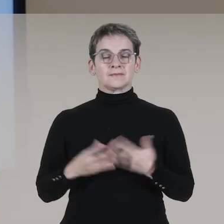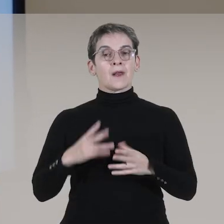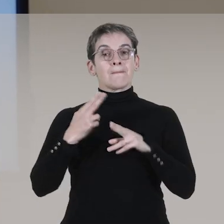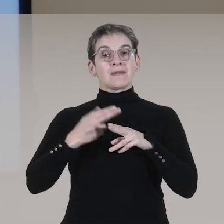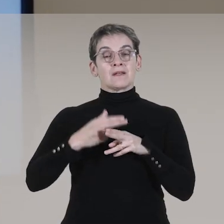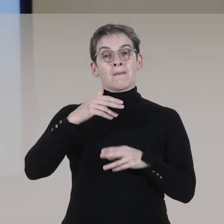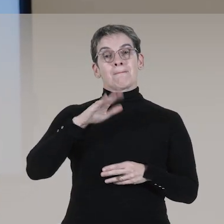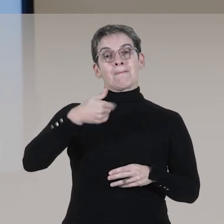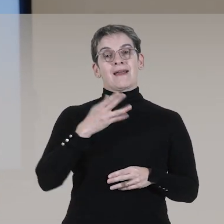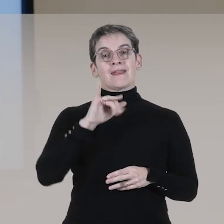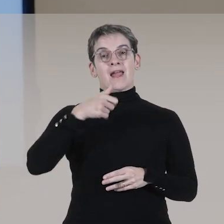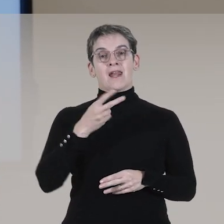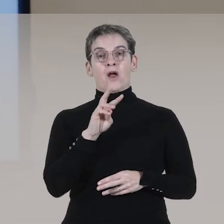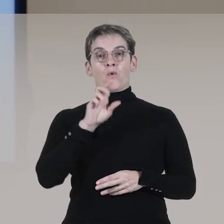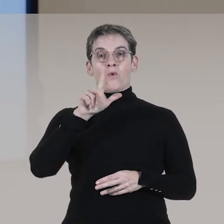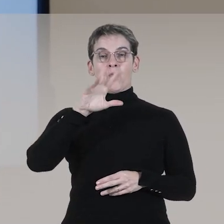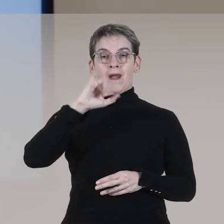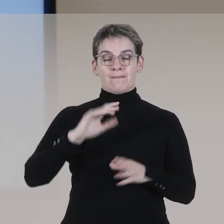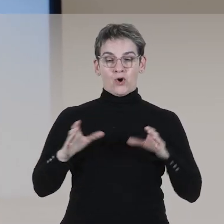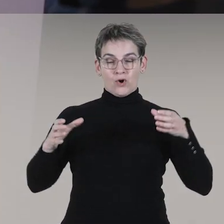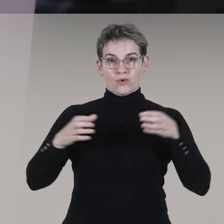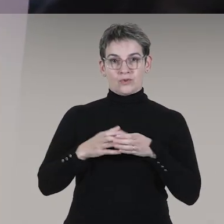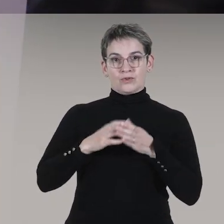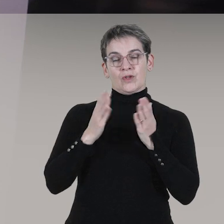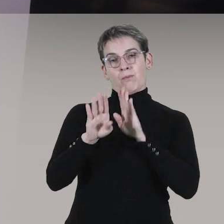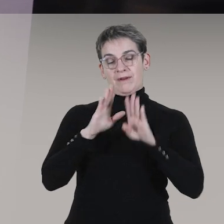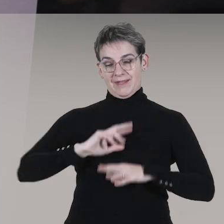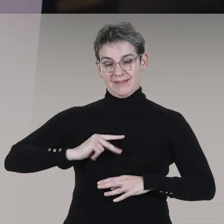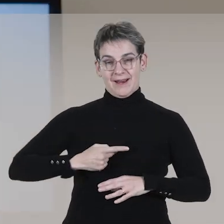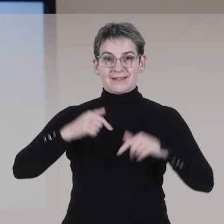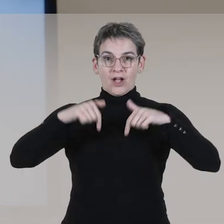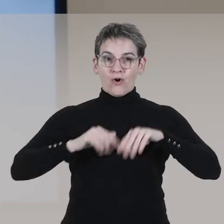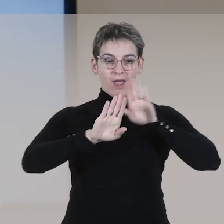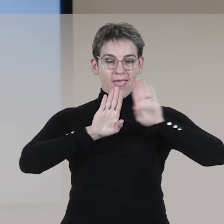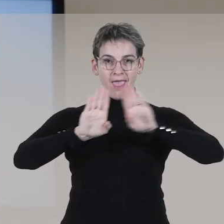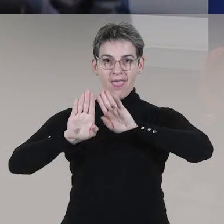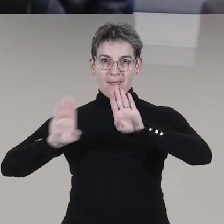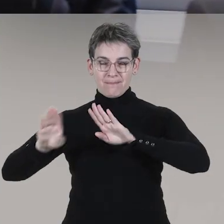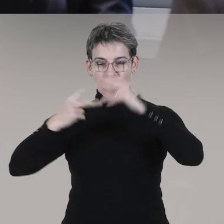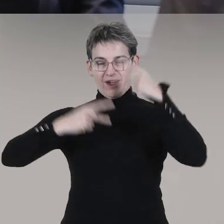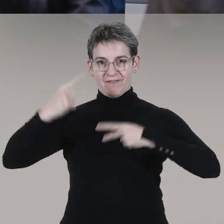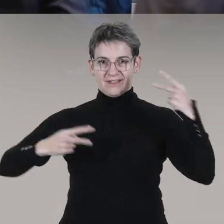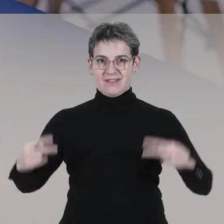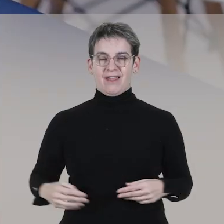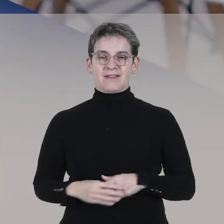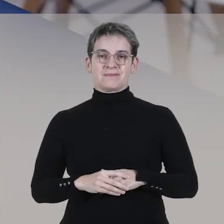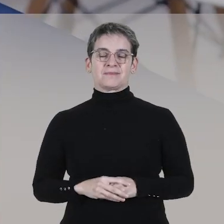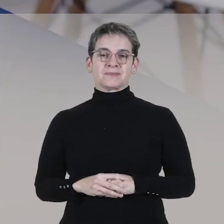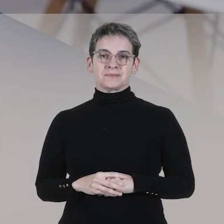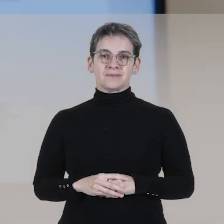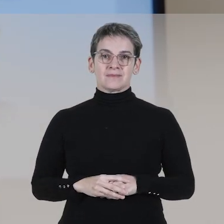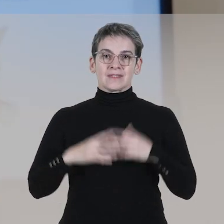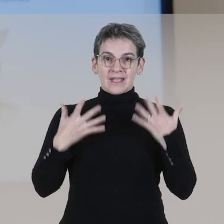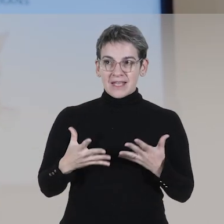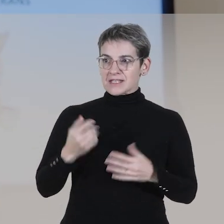Mi nombre es Fabiana Huelmo, soy del colectivo Fuerza Trans. Estamos en la Expo de Diversidad.